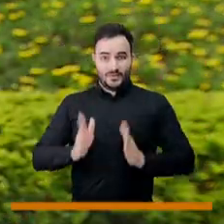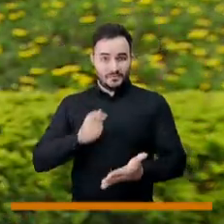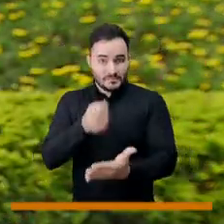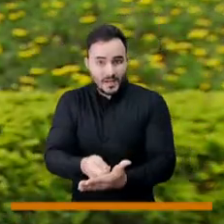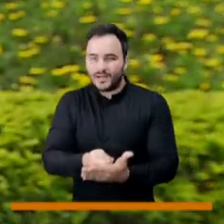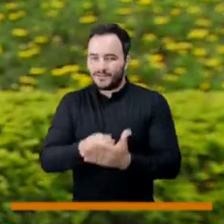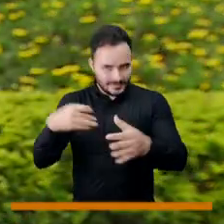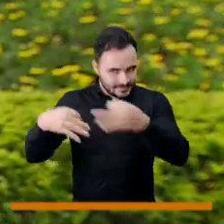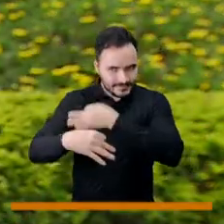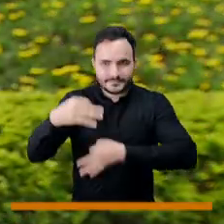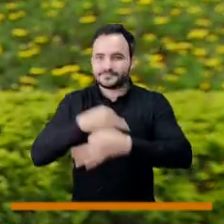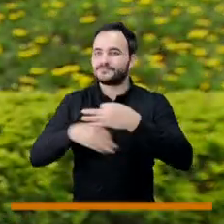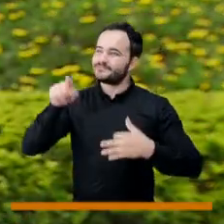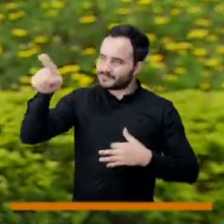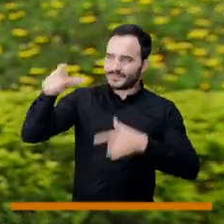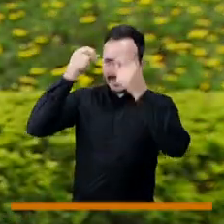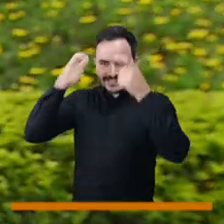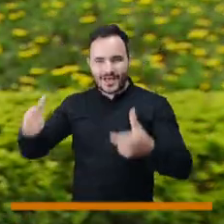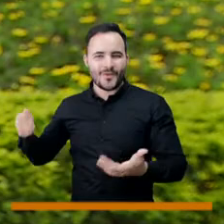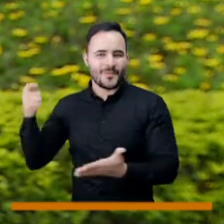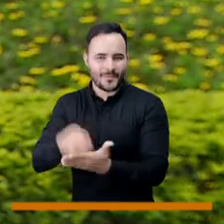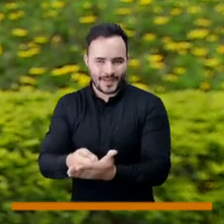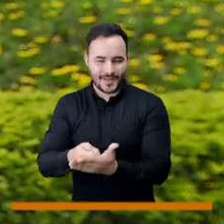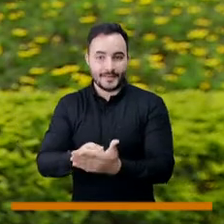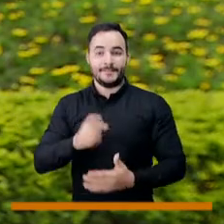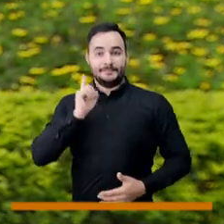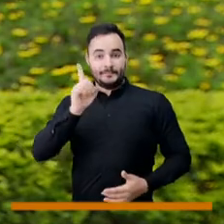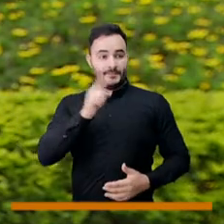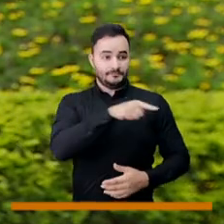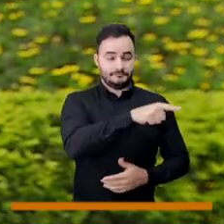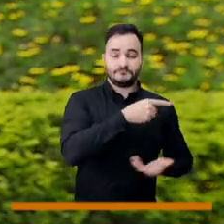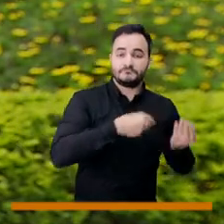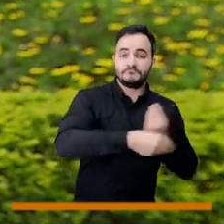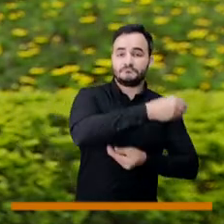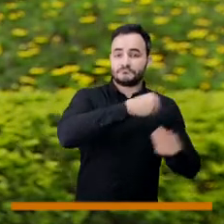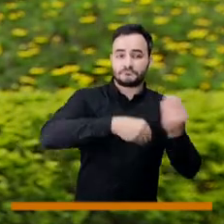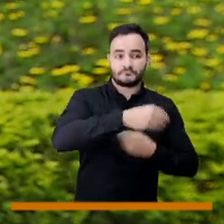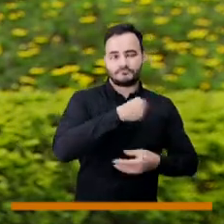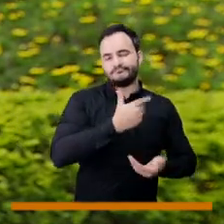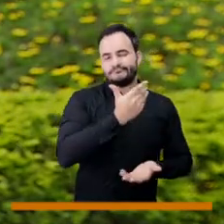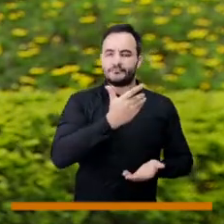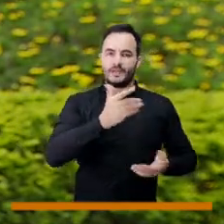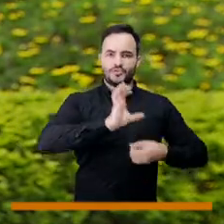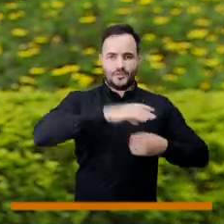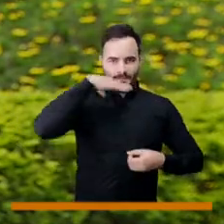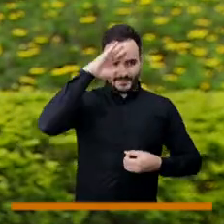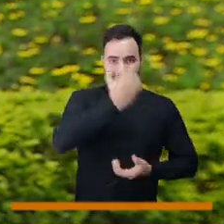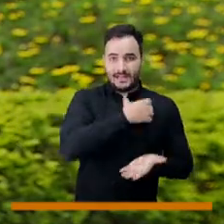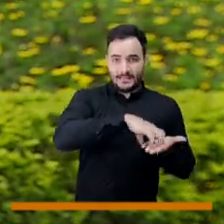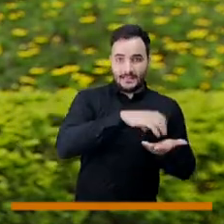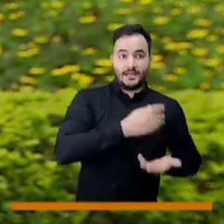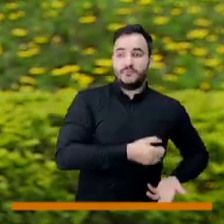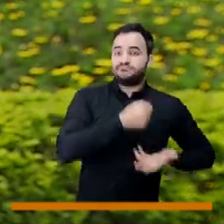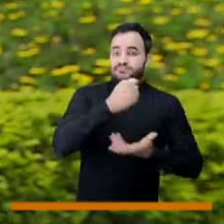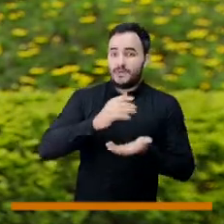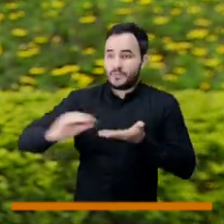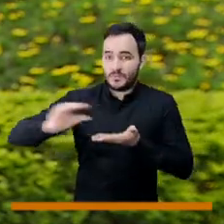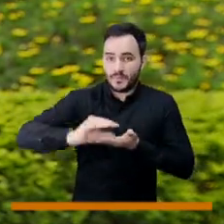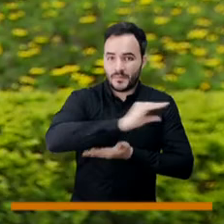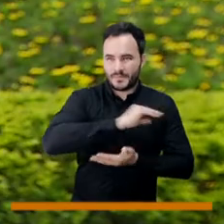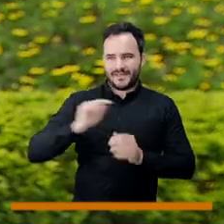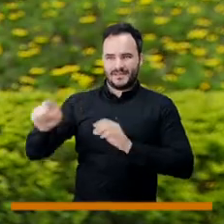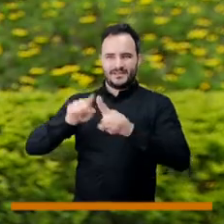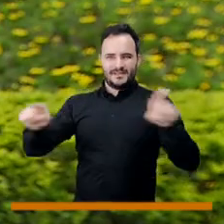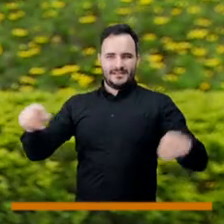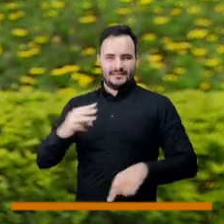otro lado debemos garantizar que esa transferencia de recursos por parte del municipio de medellín a nuestras íes y tm colegio mayores